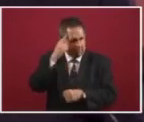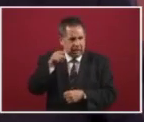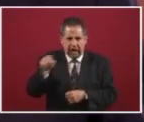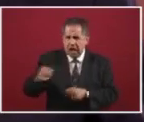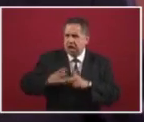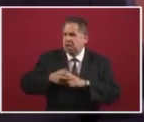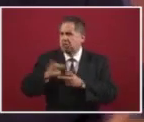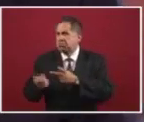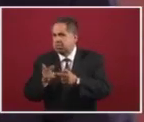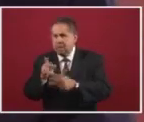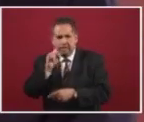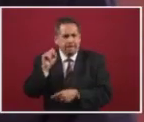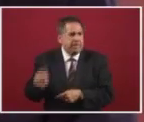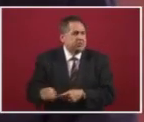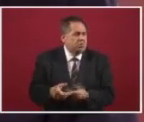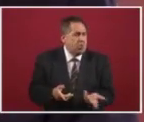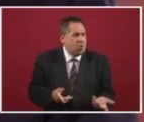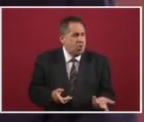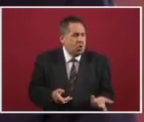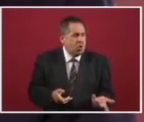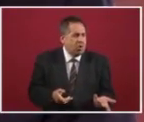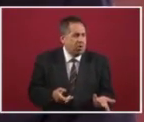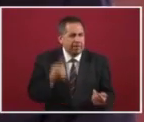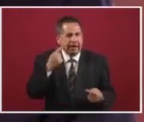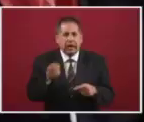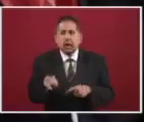esa función?